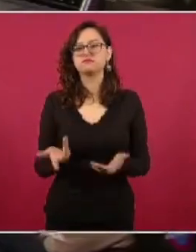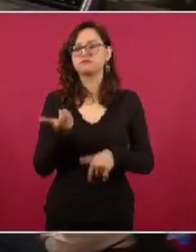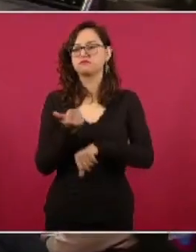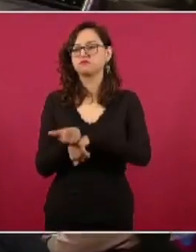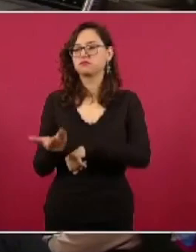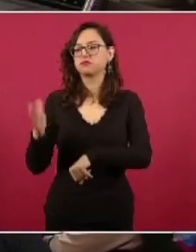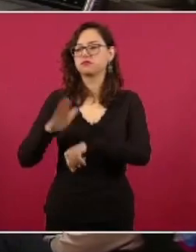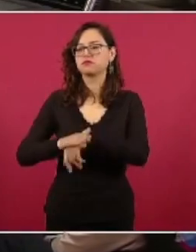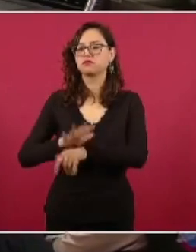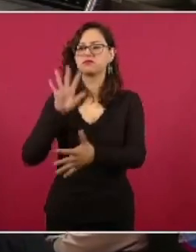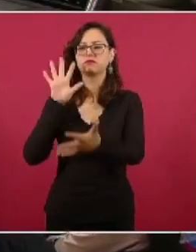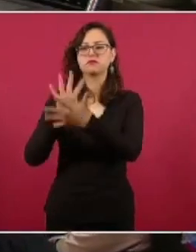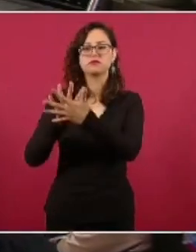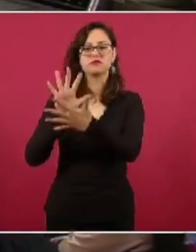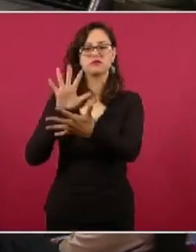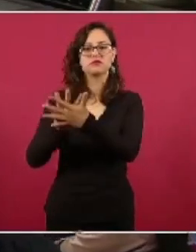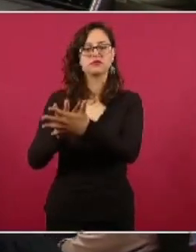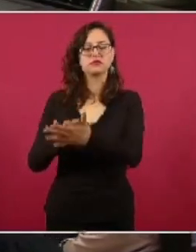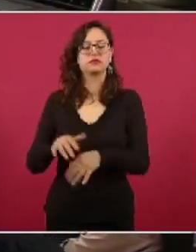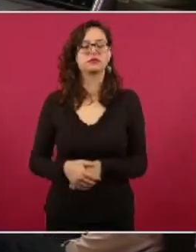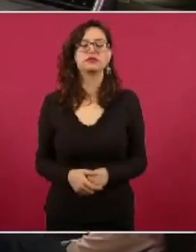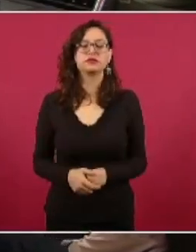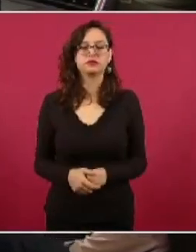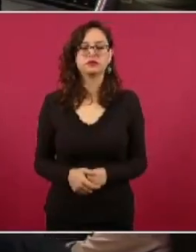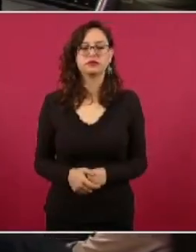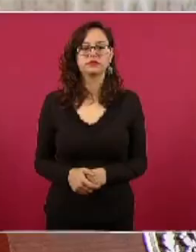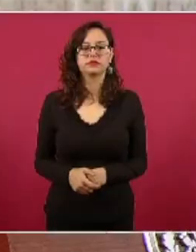administrando reclusorios.